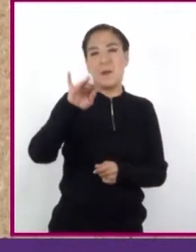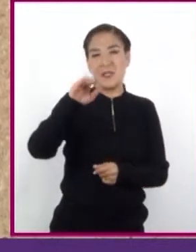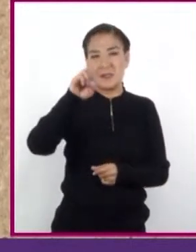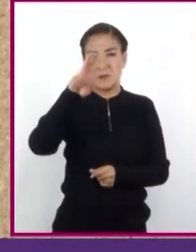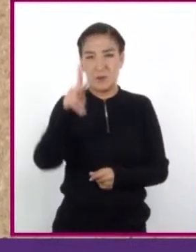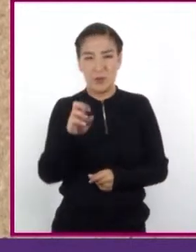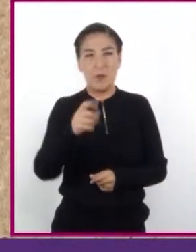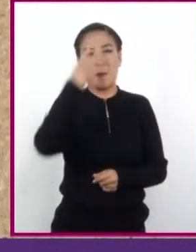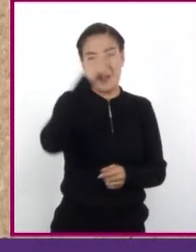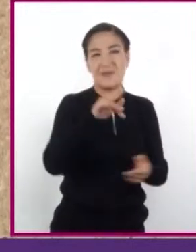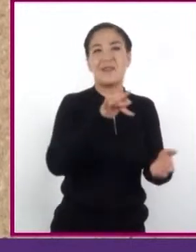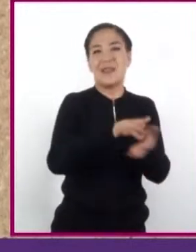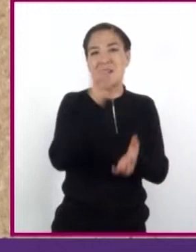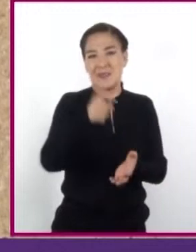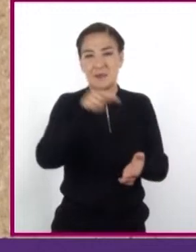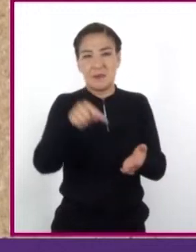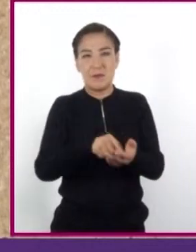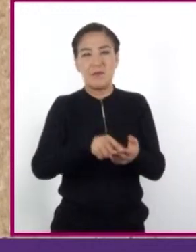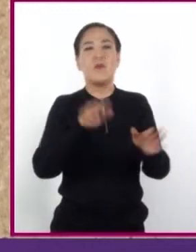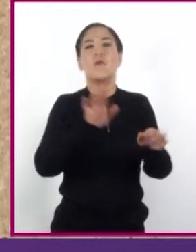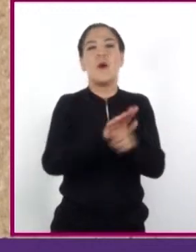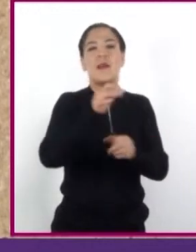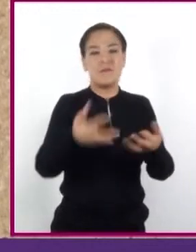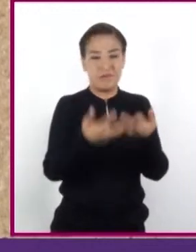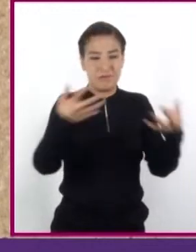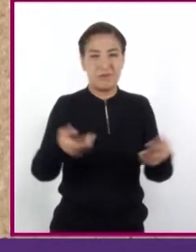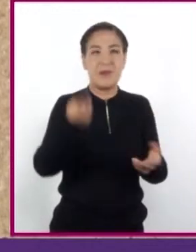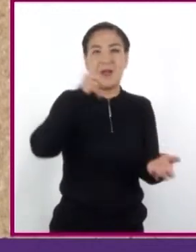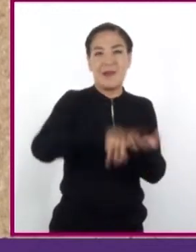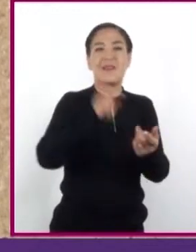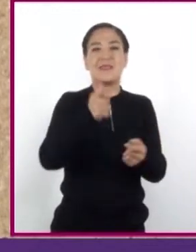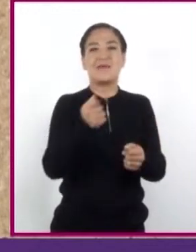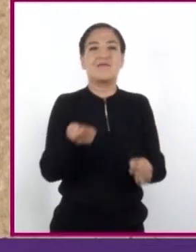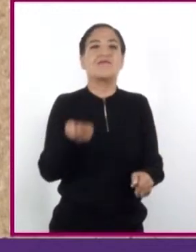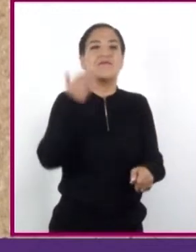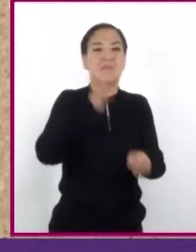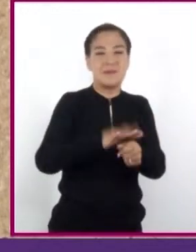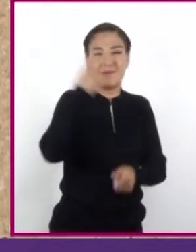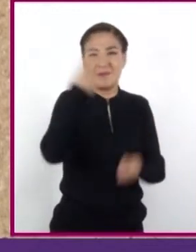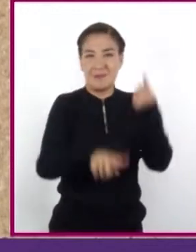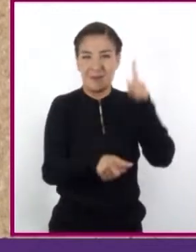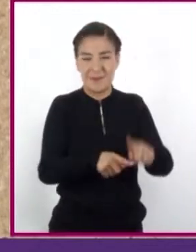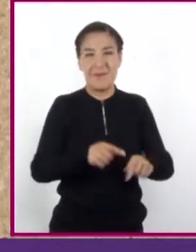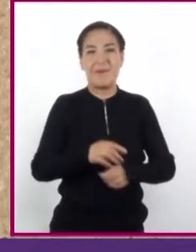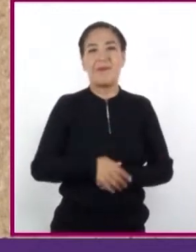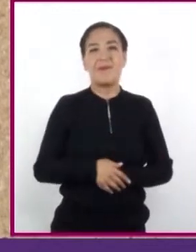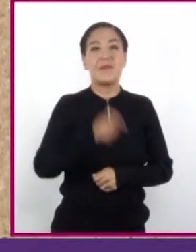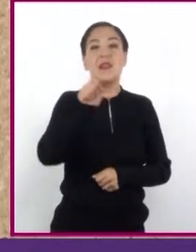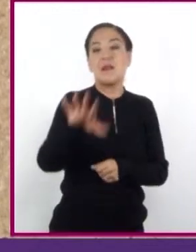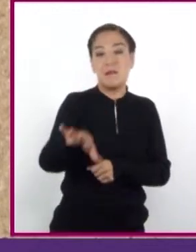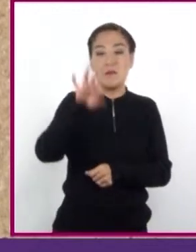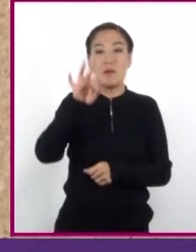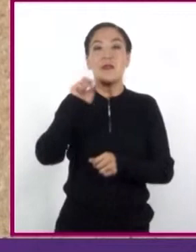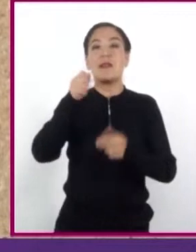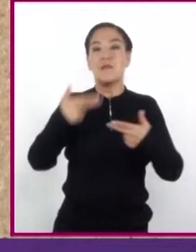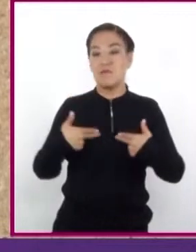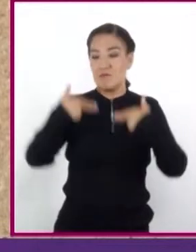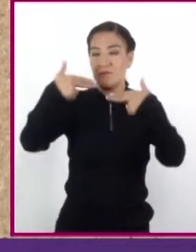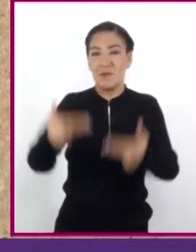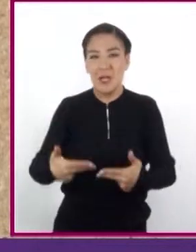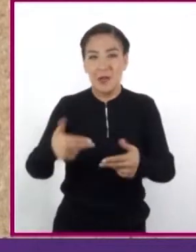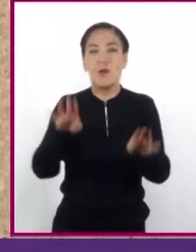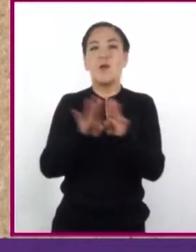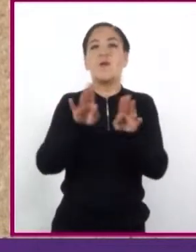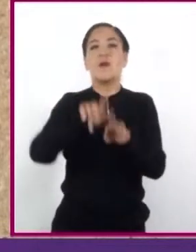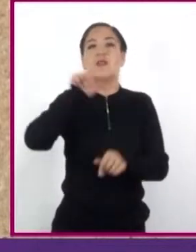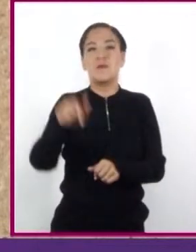diócesis, es decir, territorio gobernado en materia eclesiástica por un obispo, elegir a su sucesor, atender el